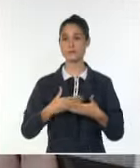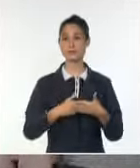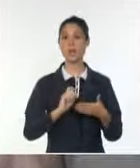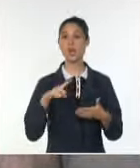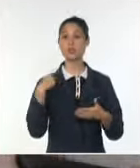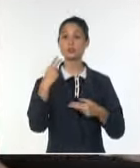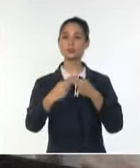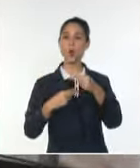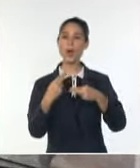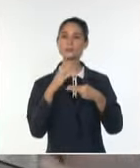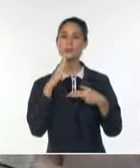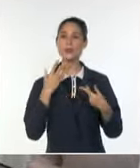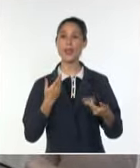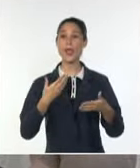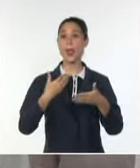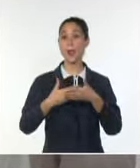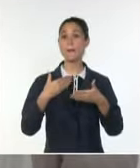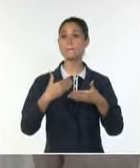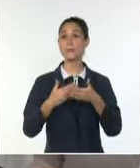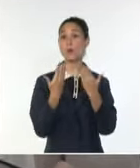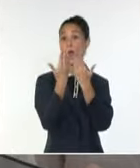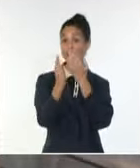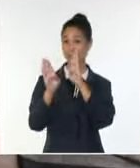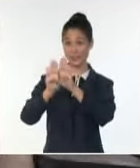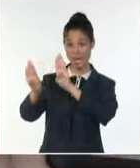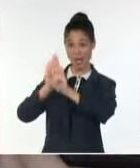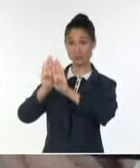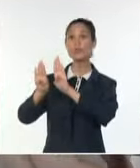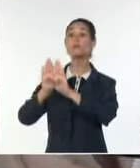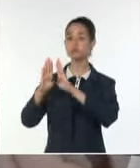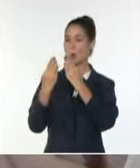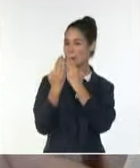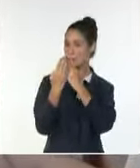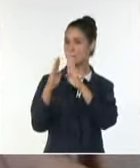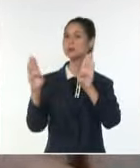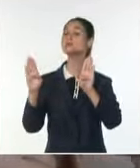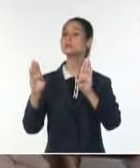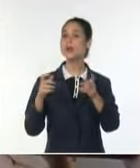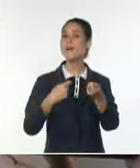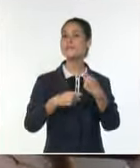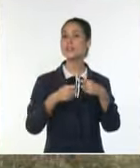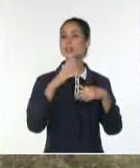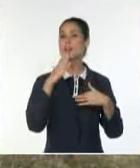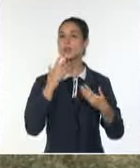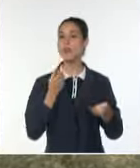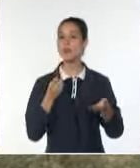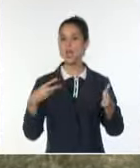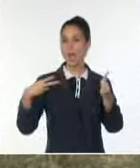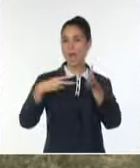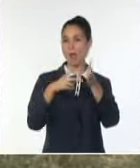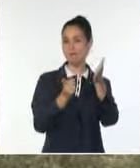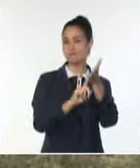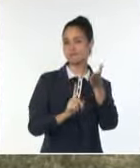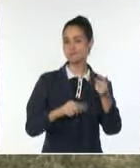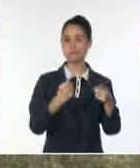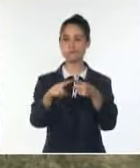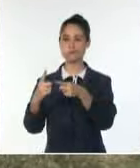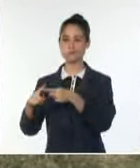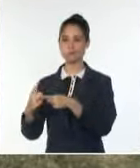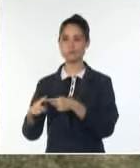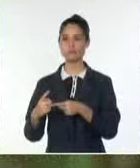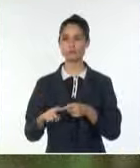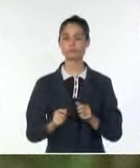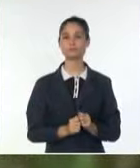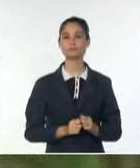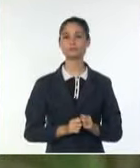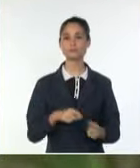en el centro y venderle al pueblo un grupo de componentes eléctricos y pieza otro de los sectores con resultados